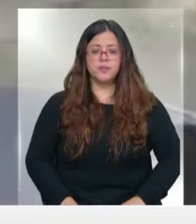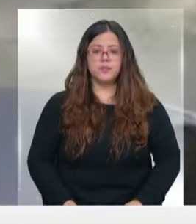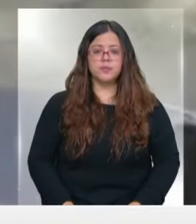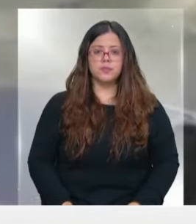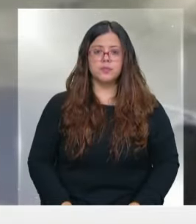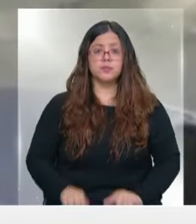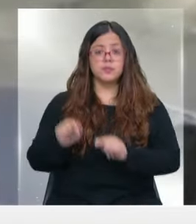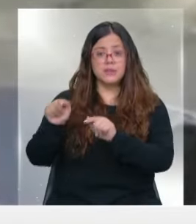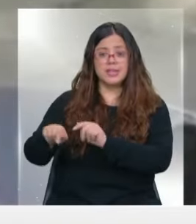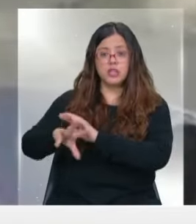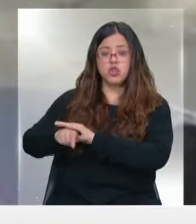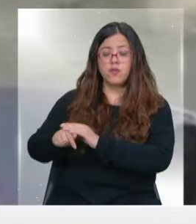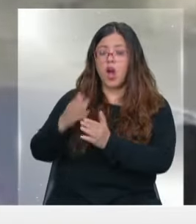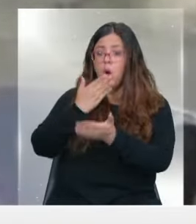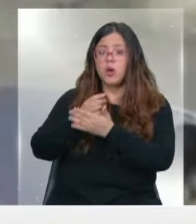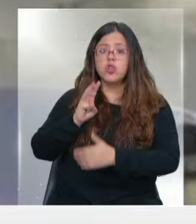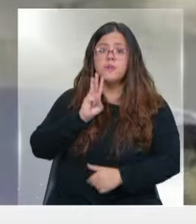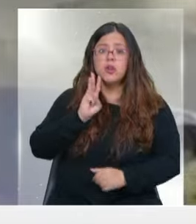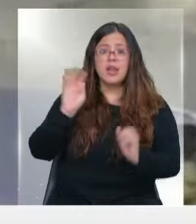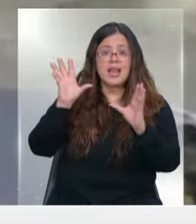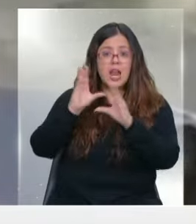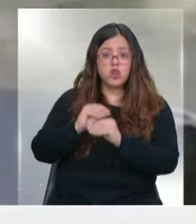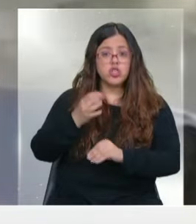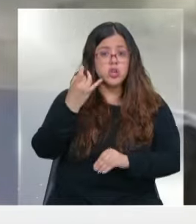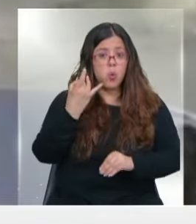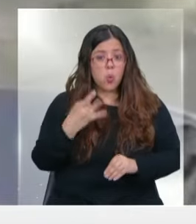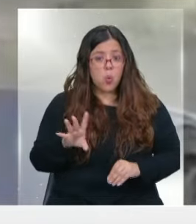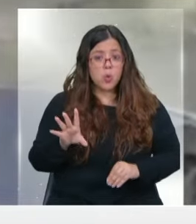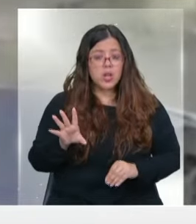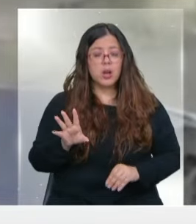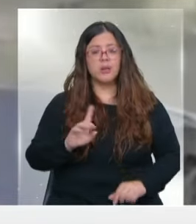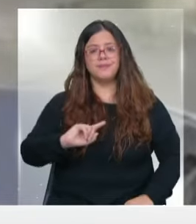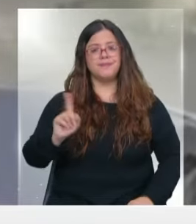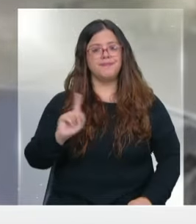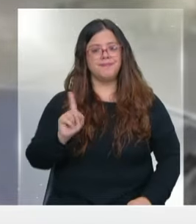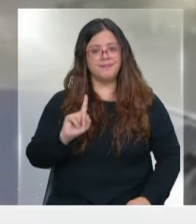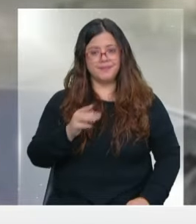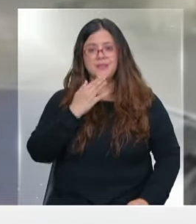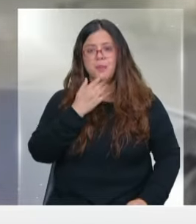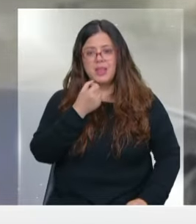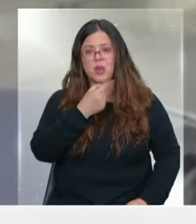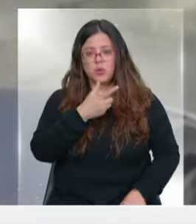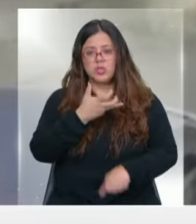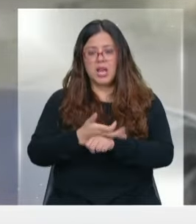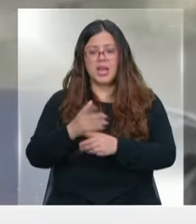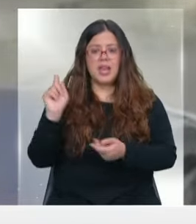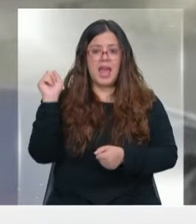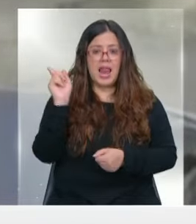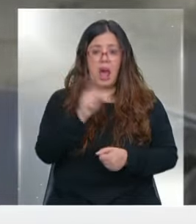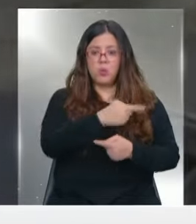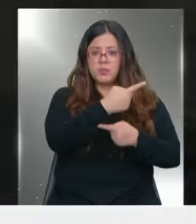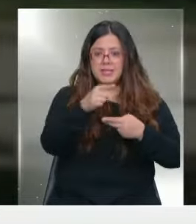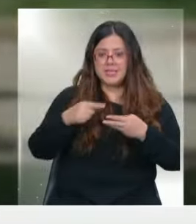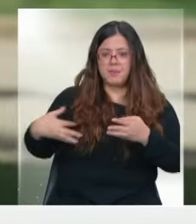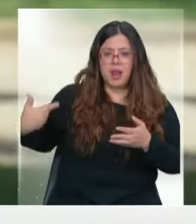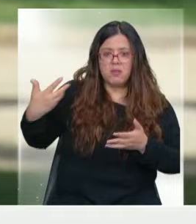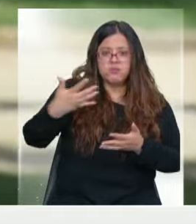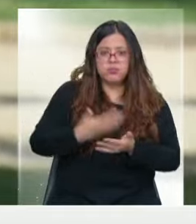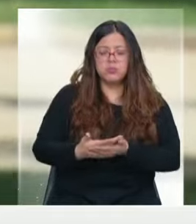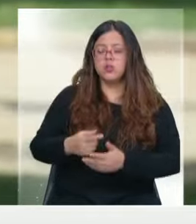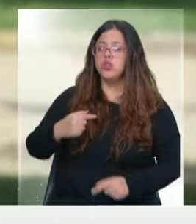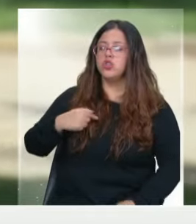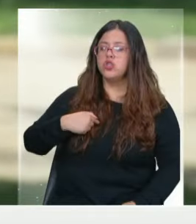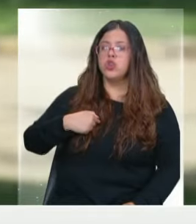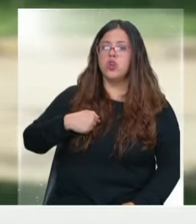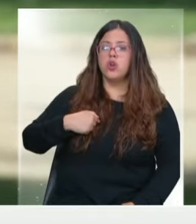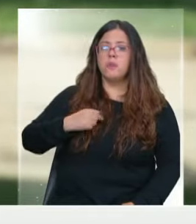Si bien este robo ocurrió la noche del miércoles, no es el único del que hay registro o denuncia al respecto en las últimas semanas. Yo